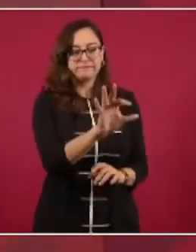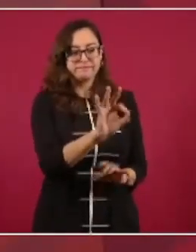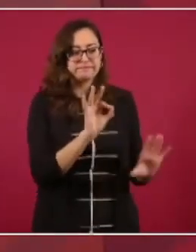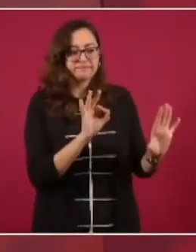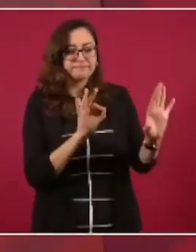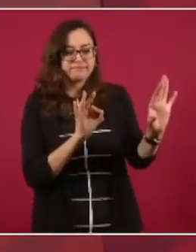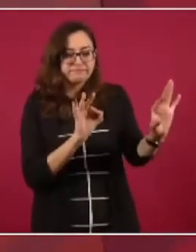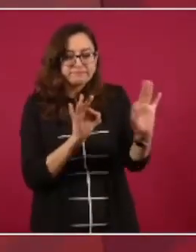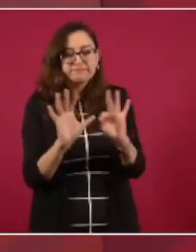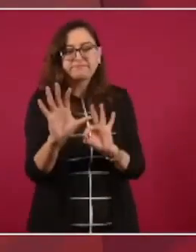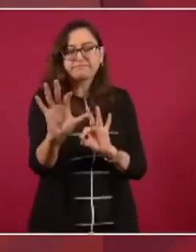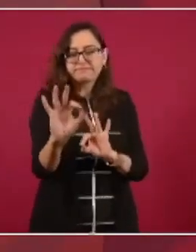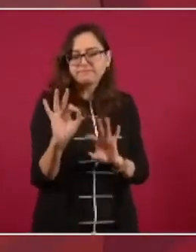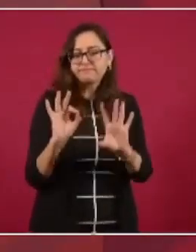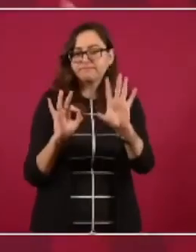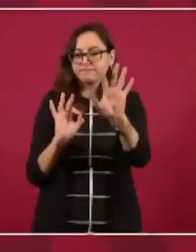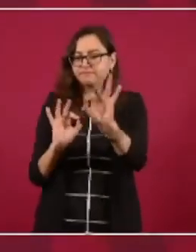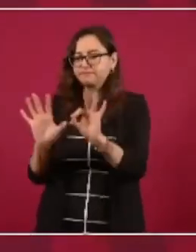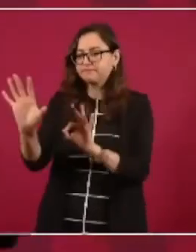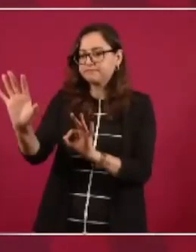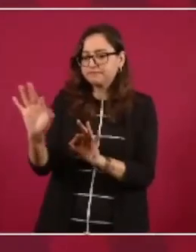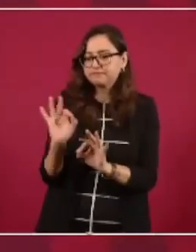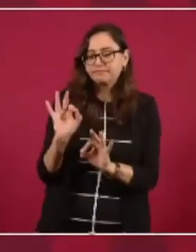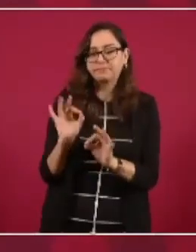ternas, sin línea,